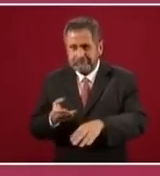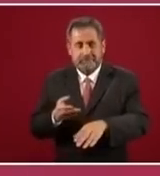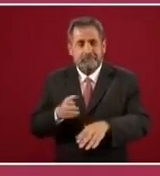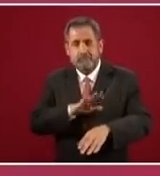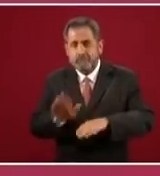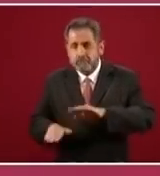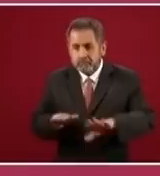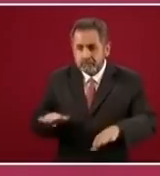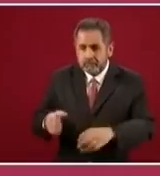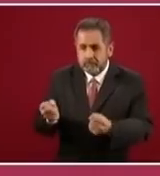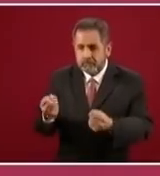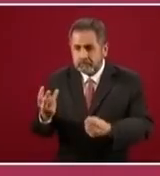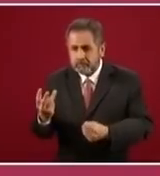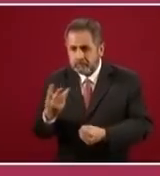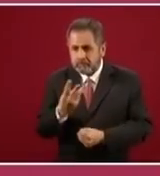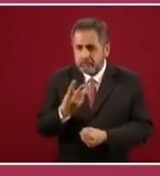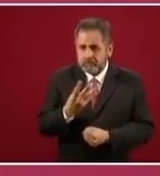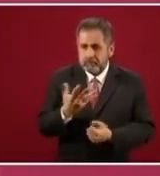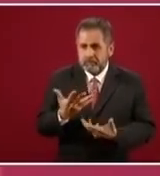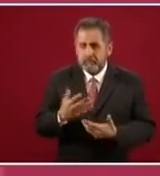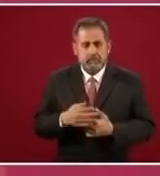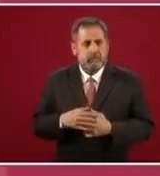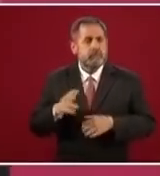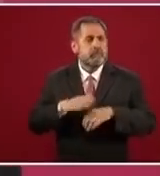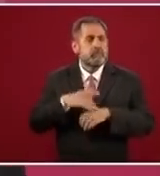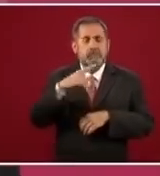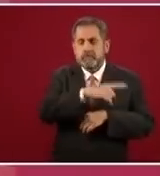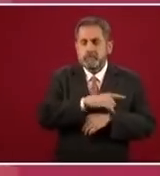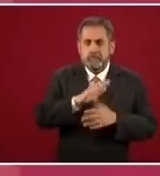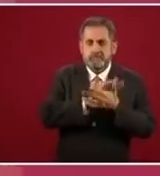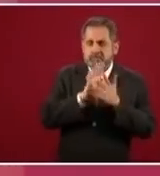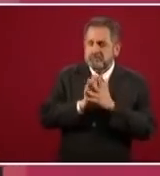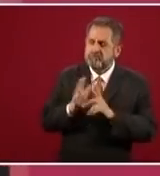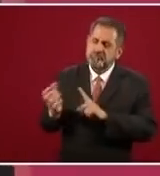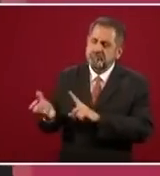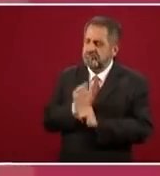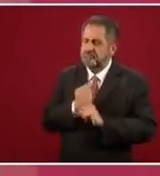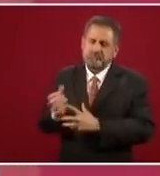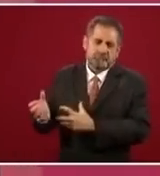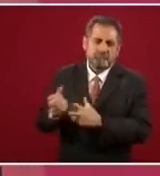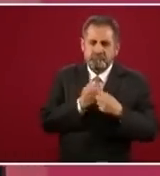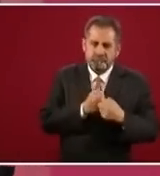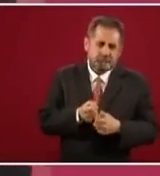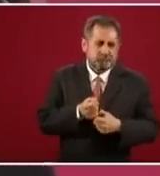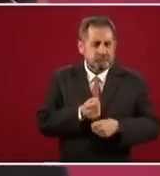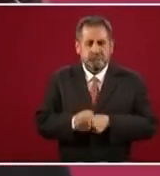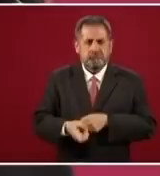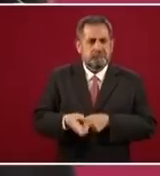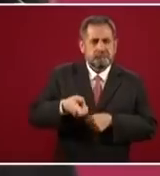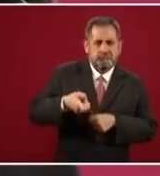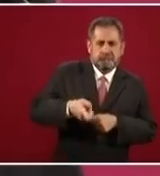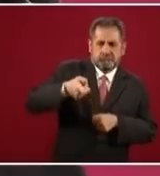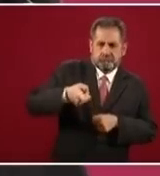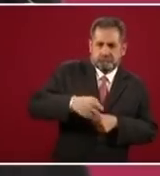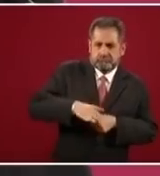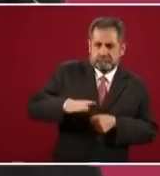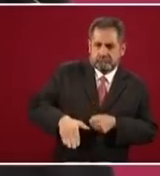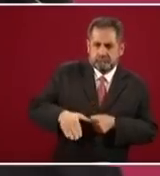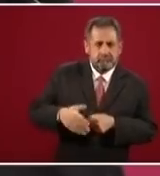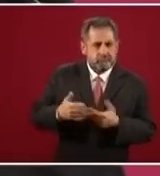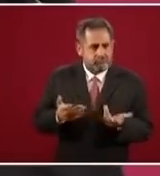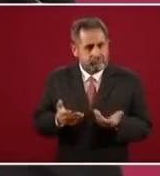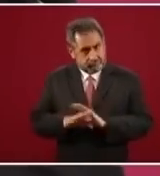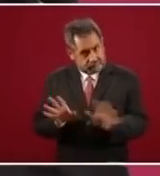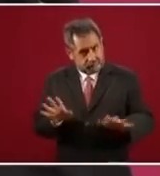cayeron en manos de una banda de delincuentes y los ajusticiaron y